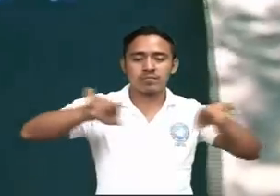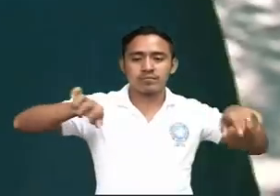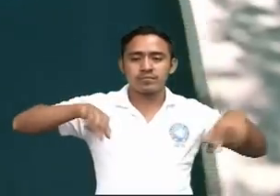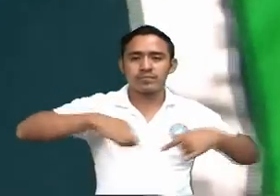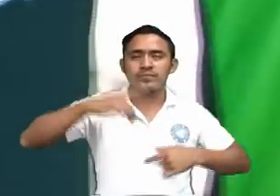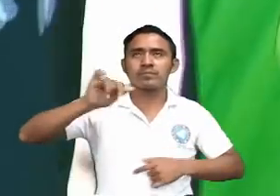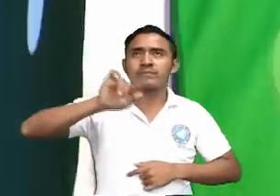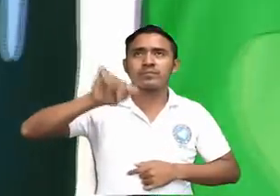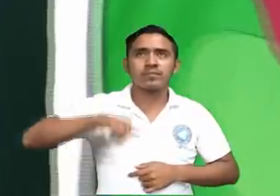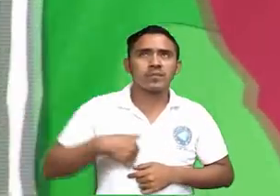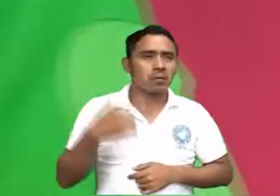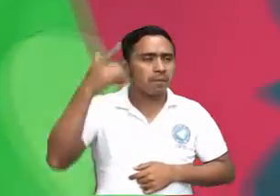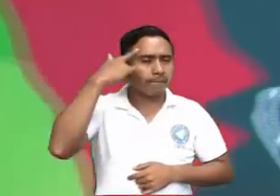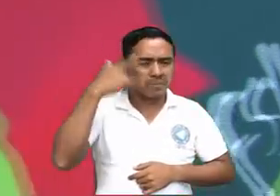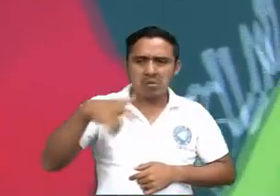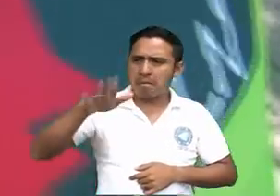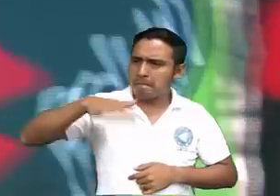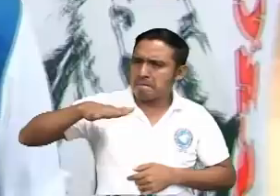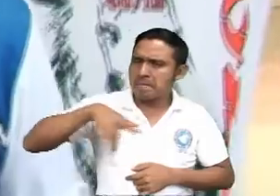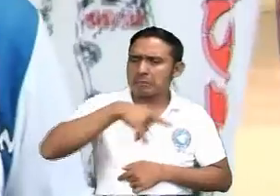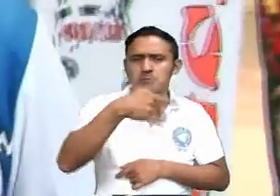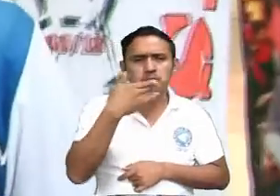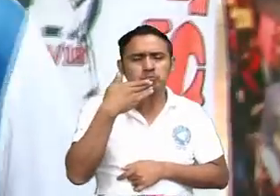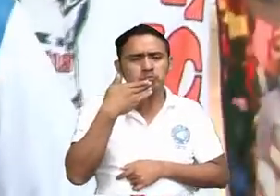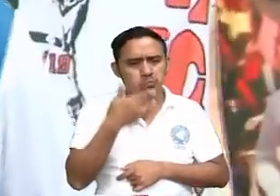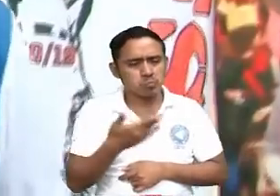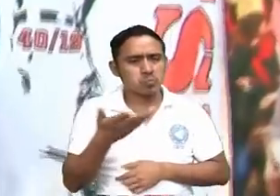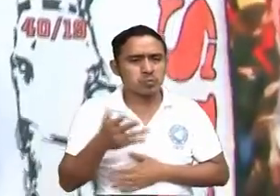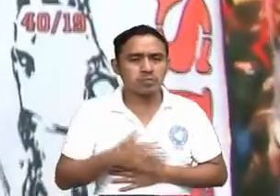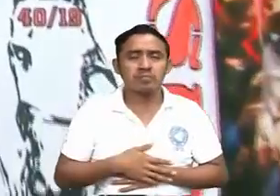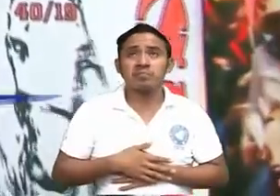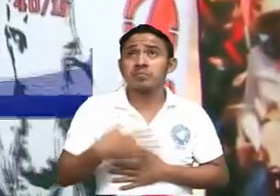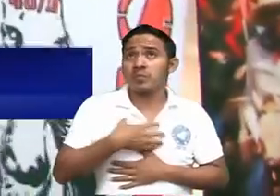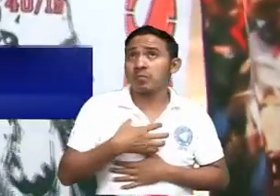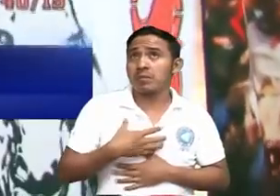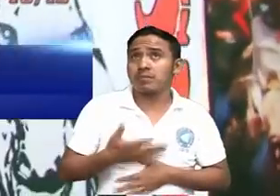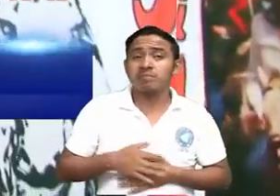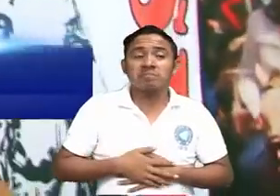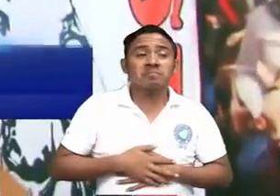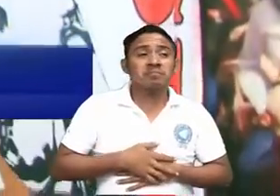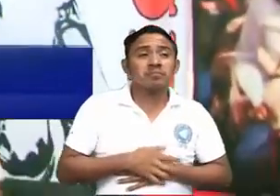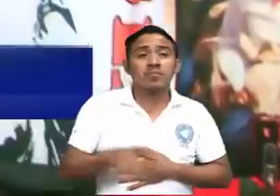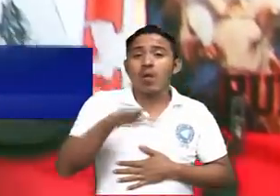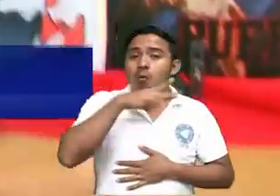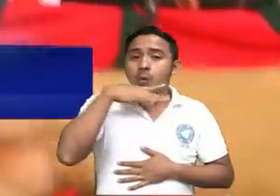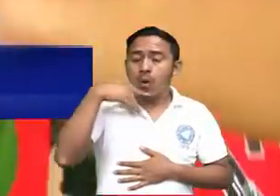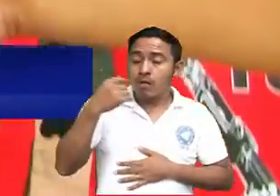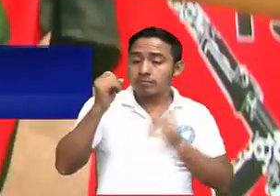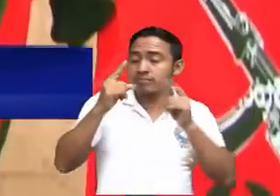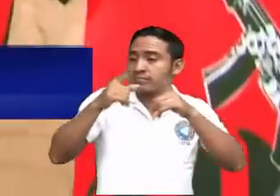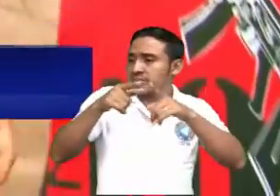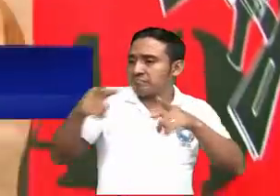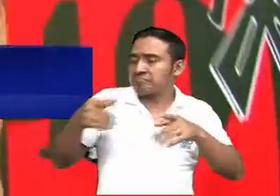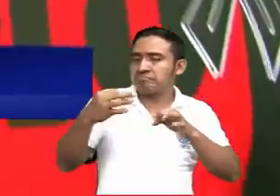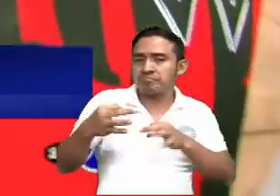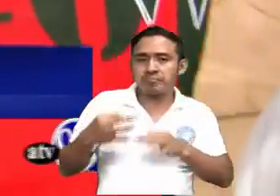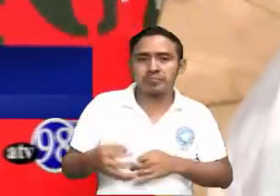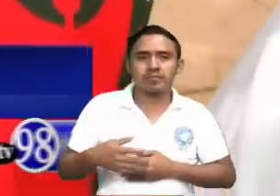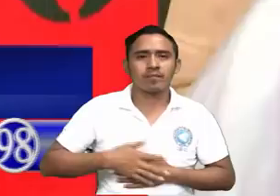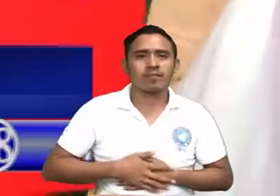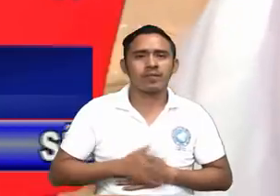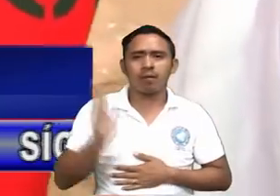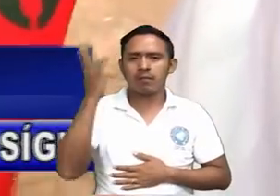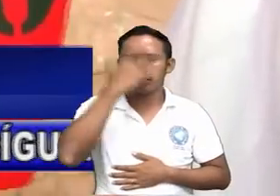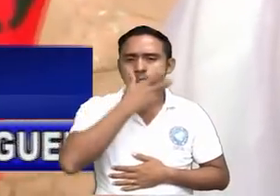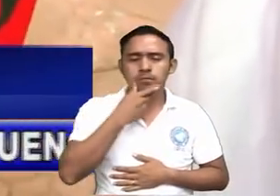parece genial el precio, están bastante accesibles con lo que es tu bolsillo. Además, el colorido te llama la atención y tienen un diseño